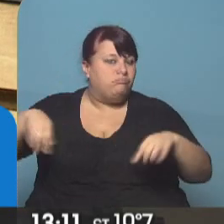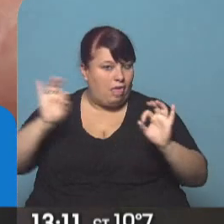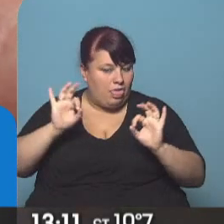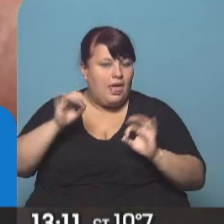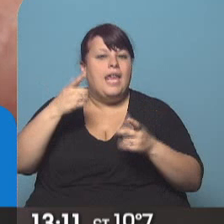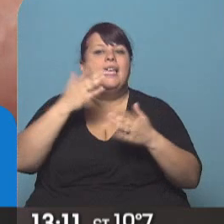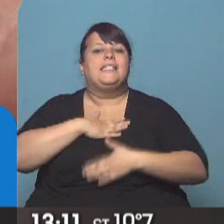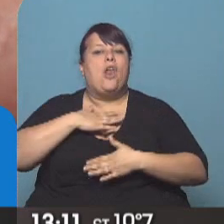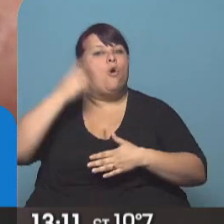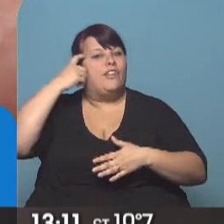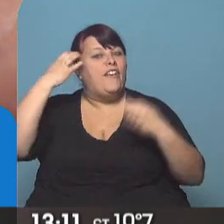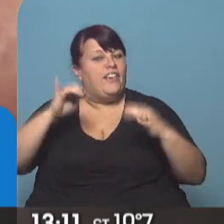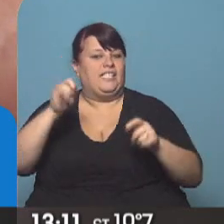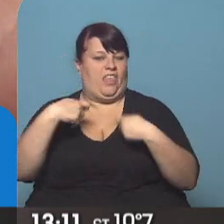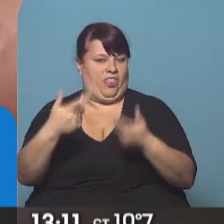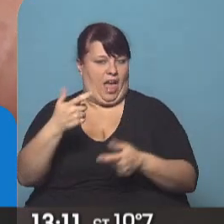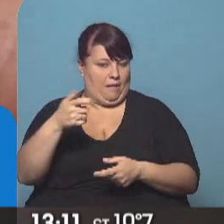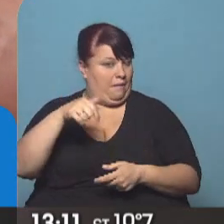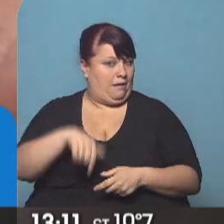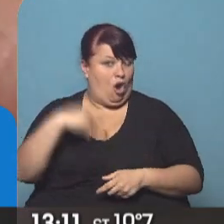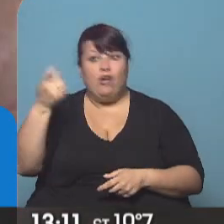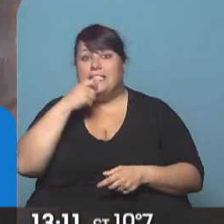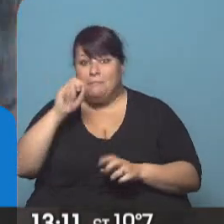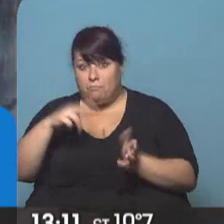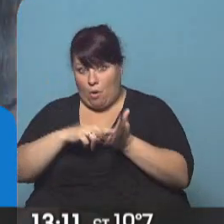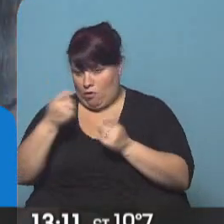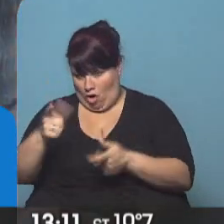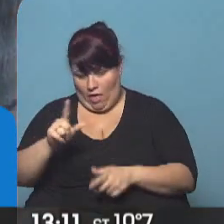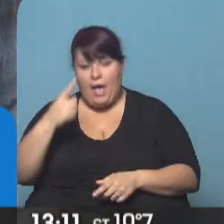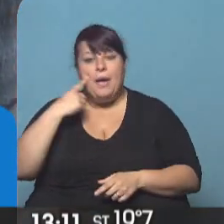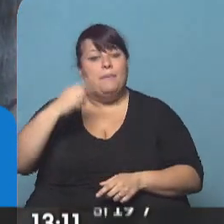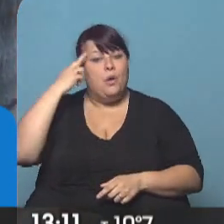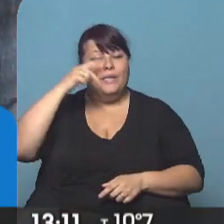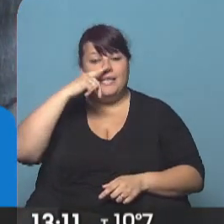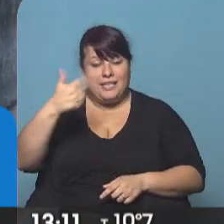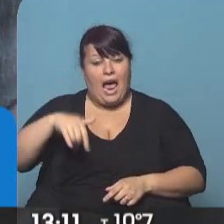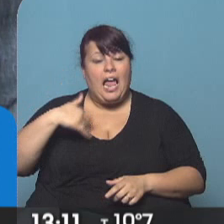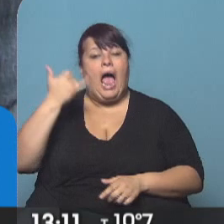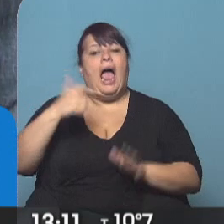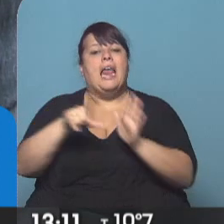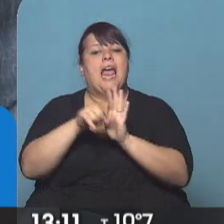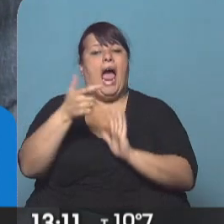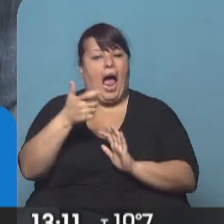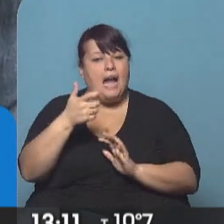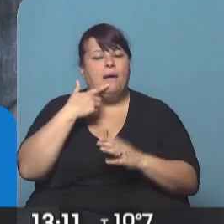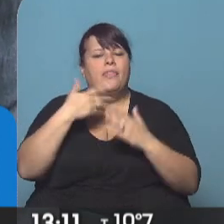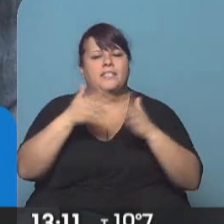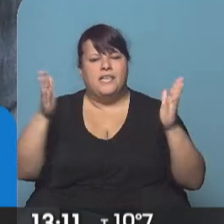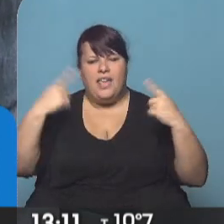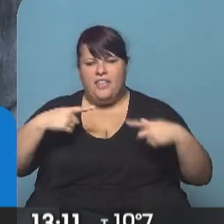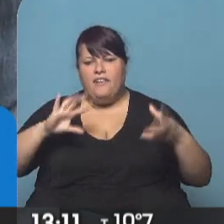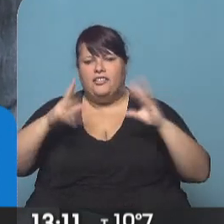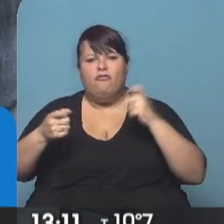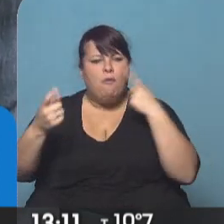aptos psicofísicos. Nuestro país desde el año 1973 tiene una ley de armas que establece un amplio sistema